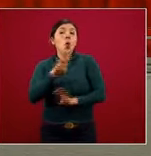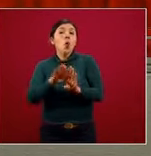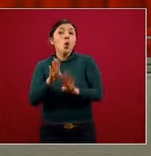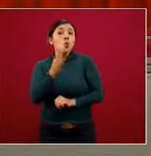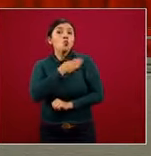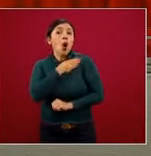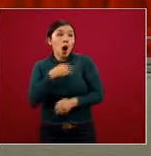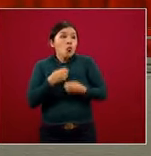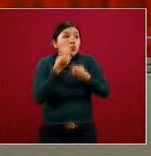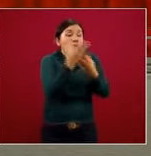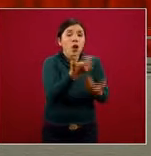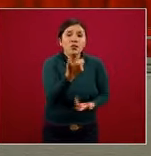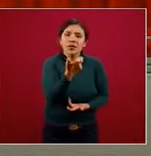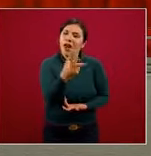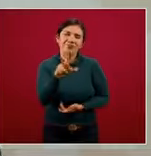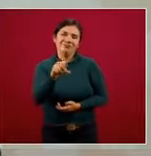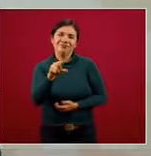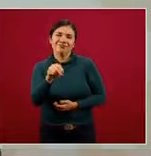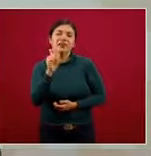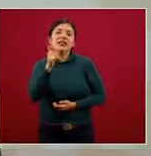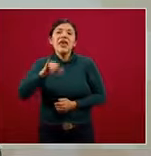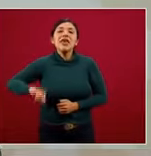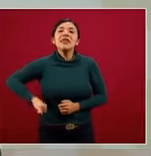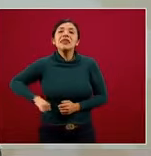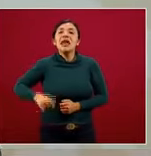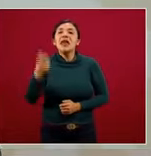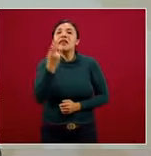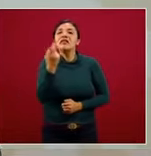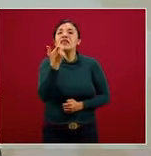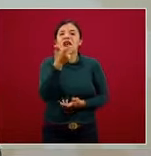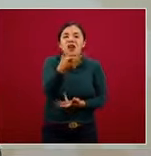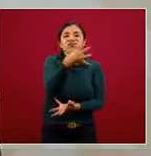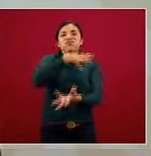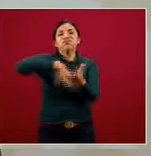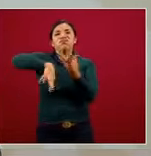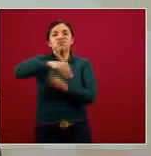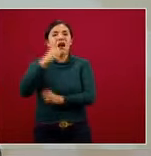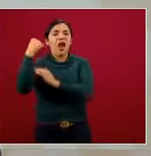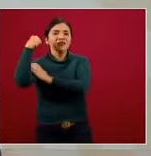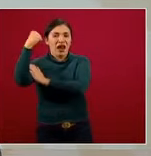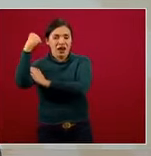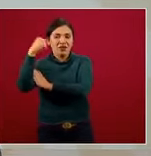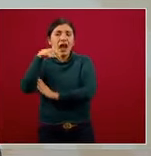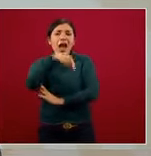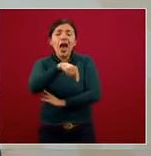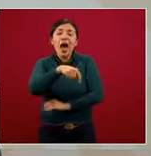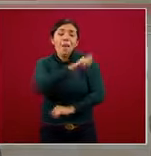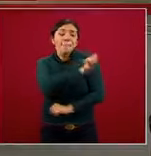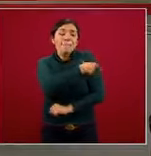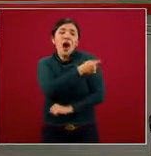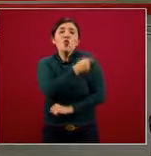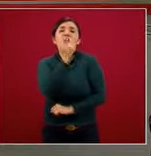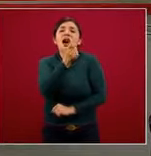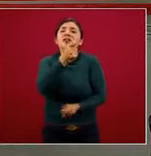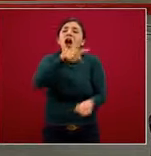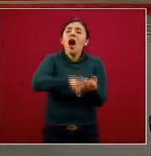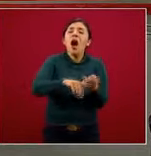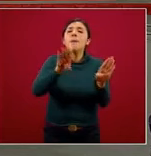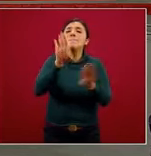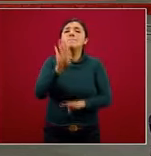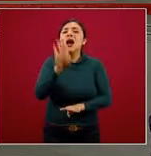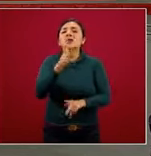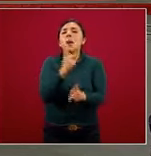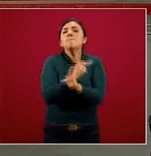es filantropía, es el interés de tener un retorno. Y entonces se vuelve una mercancía. Y las